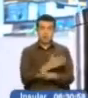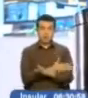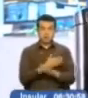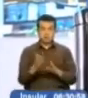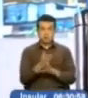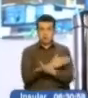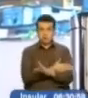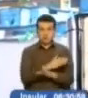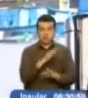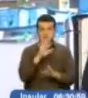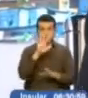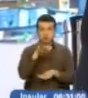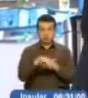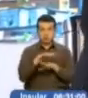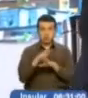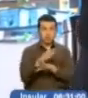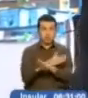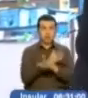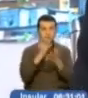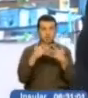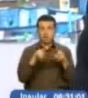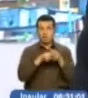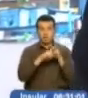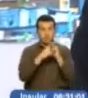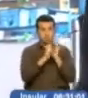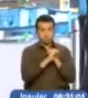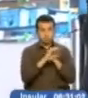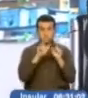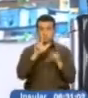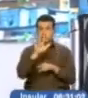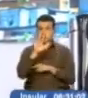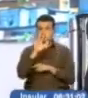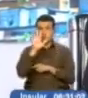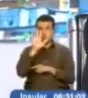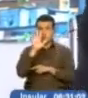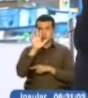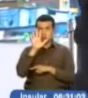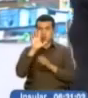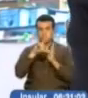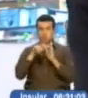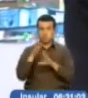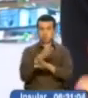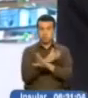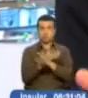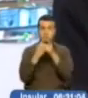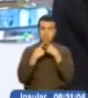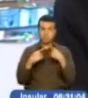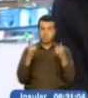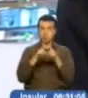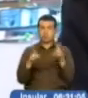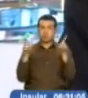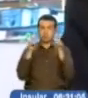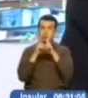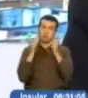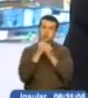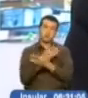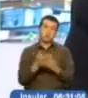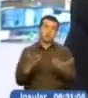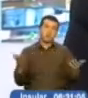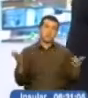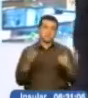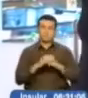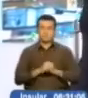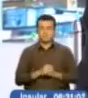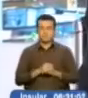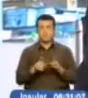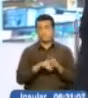5 minutos antes de las 5, porque además a Alianza País se le ocurrió salir 5 minutos antes hora, a decir cuáles eran los resultados. Entonces,